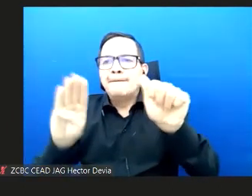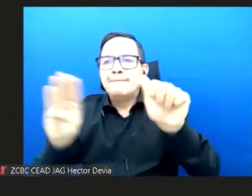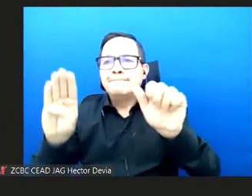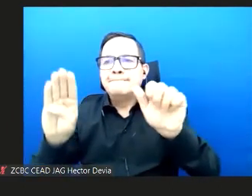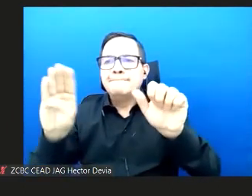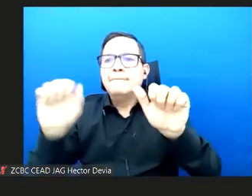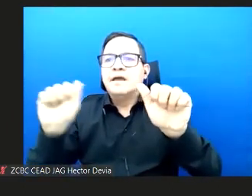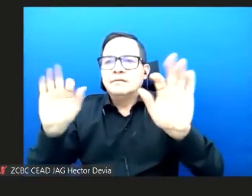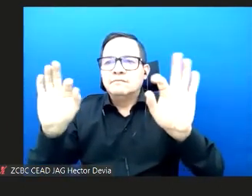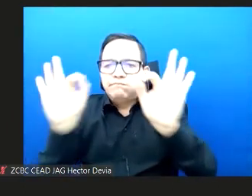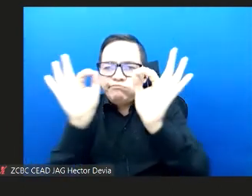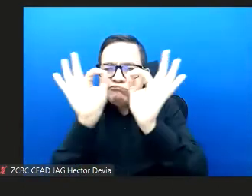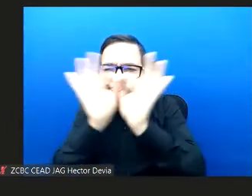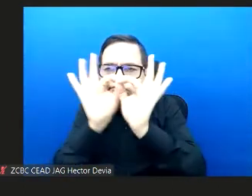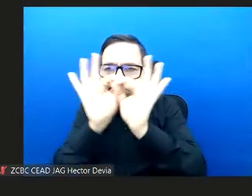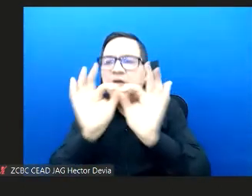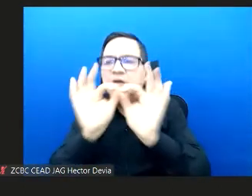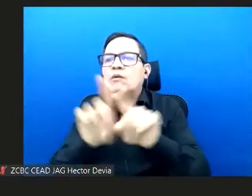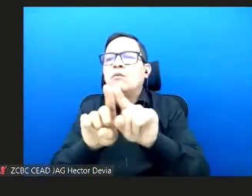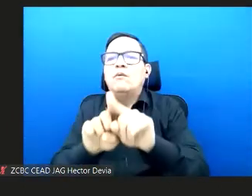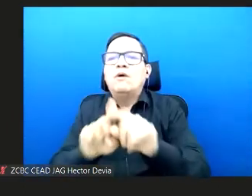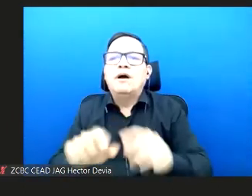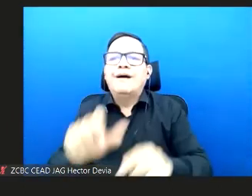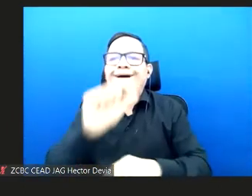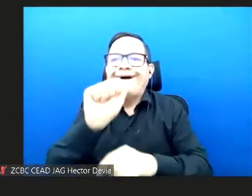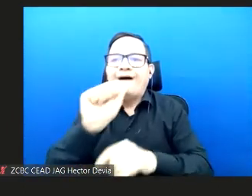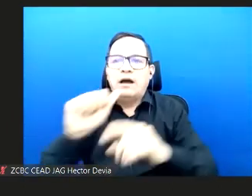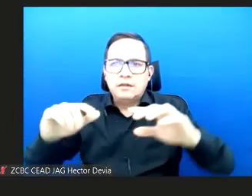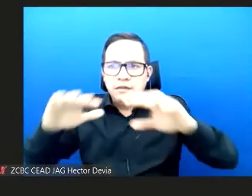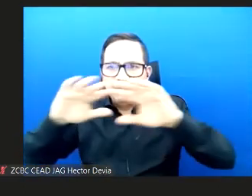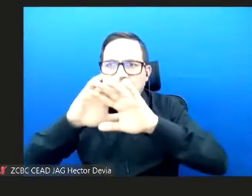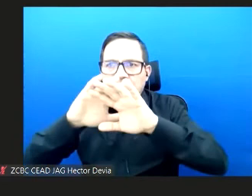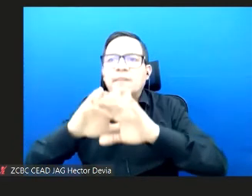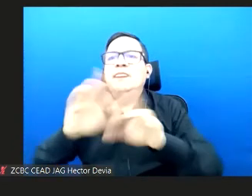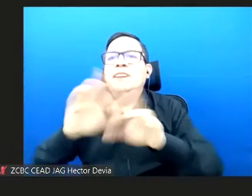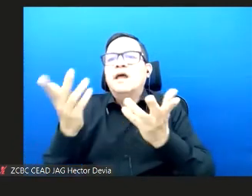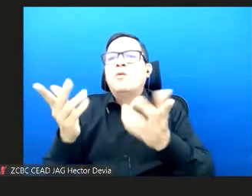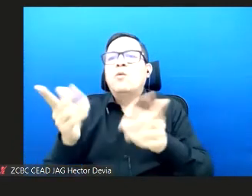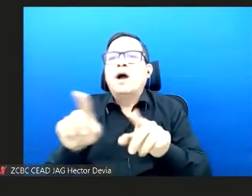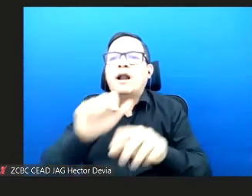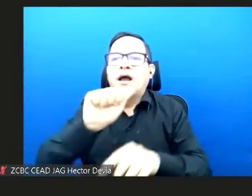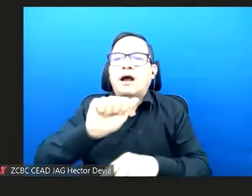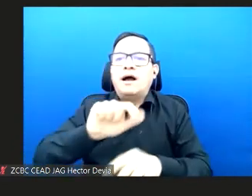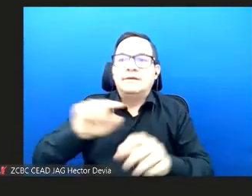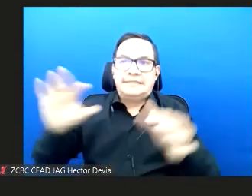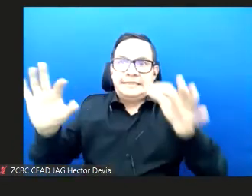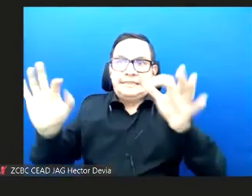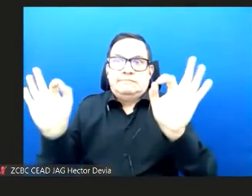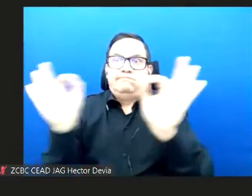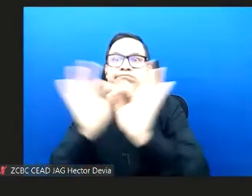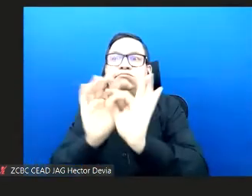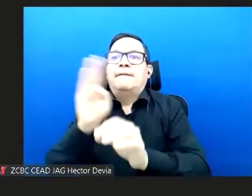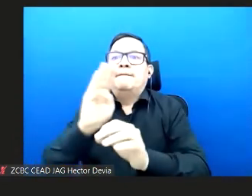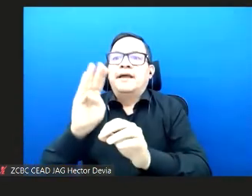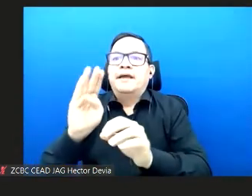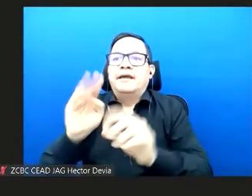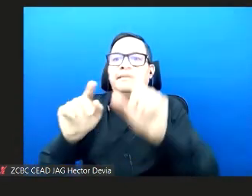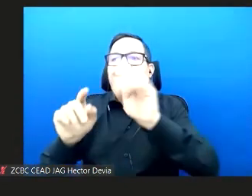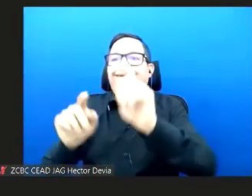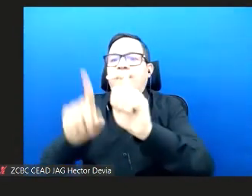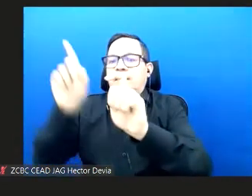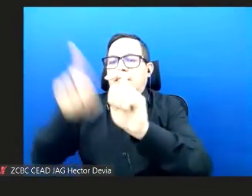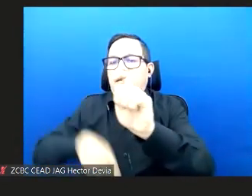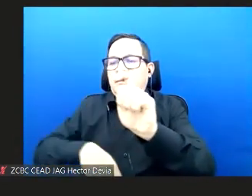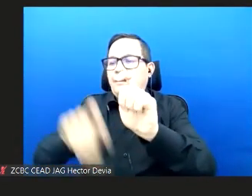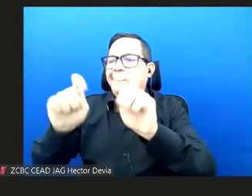este ejemplo tenemos A intersección B igual a X tales que X que pertenecen a A o X que pertenecen a